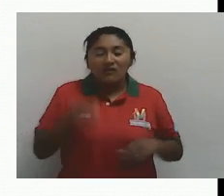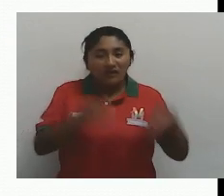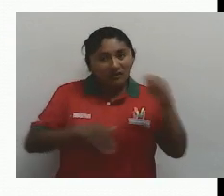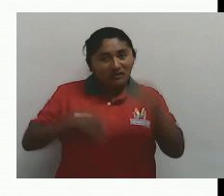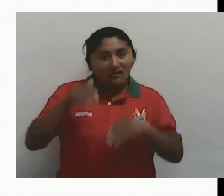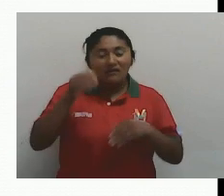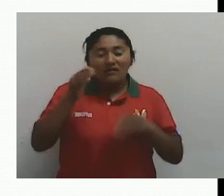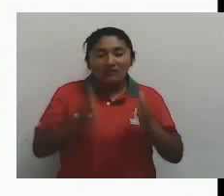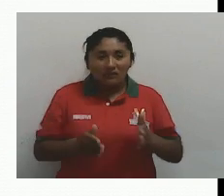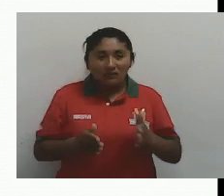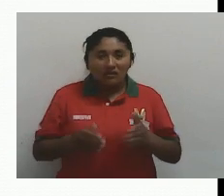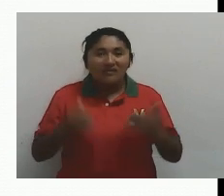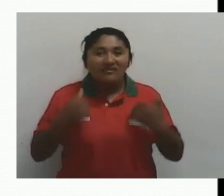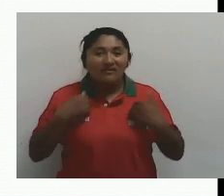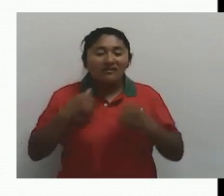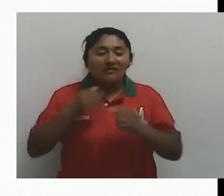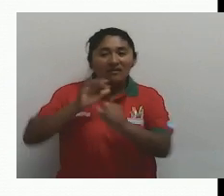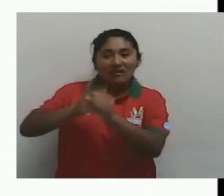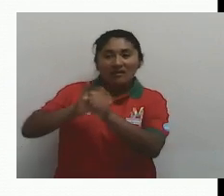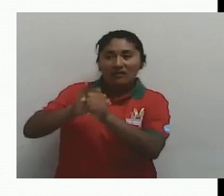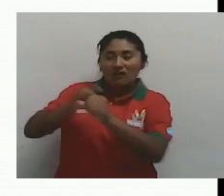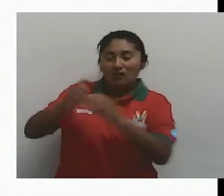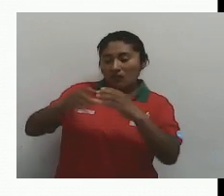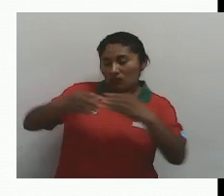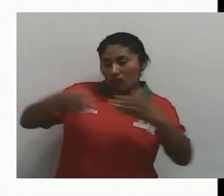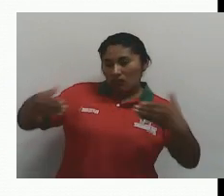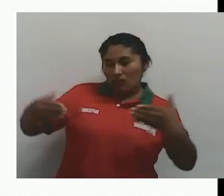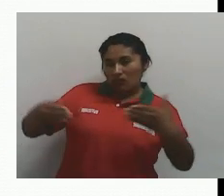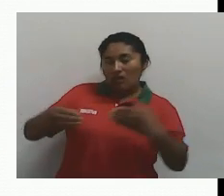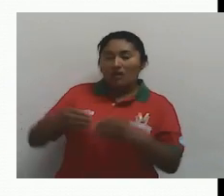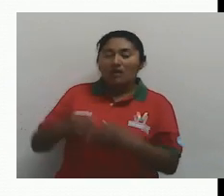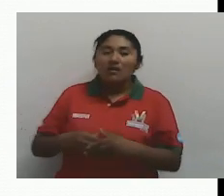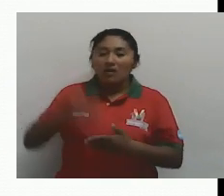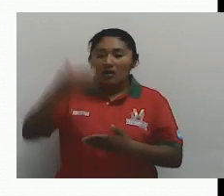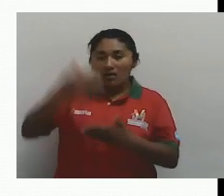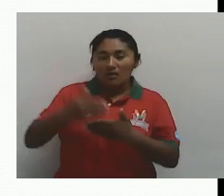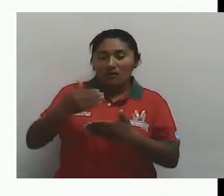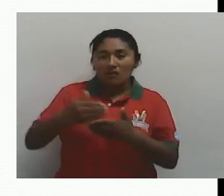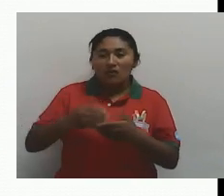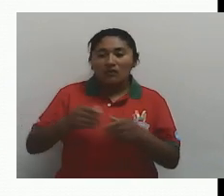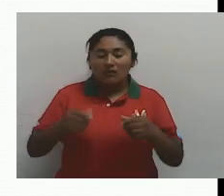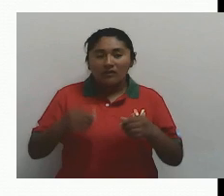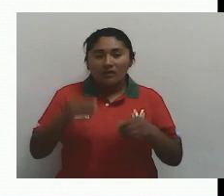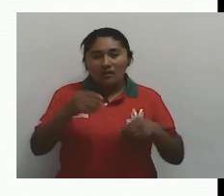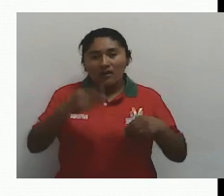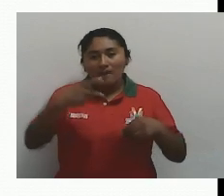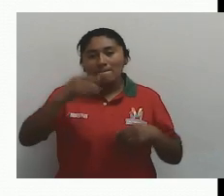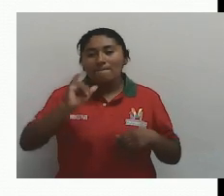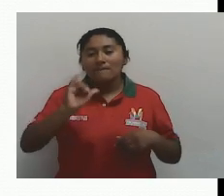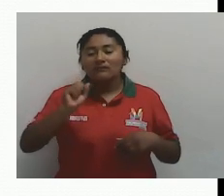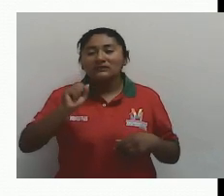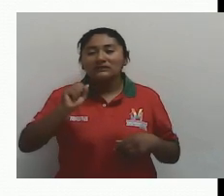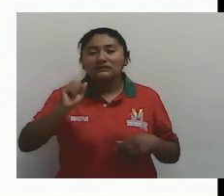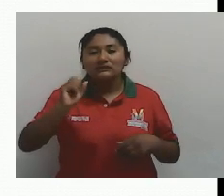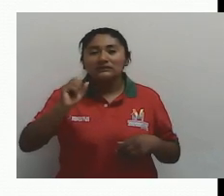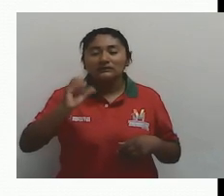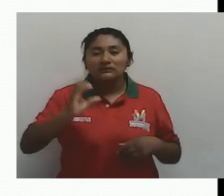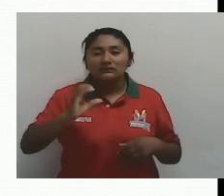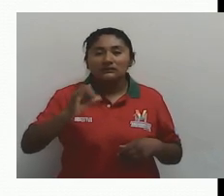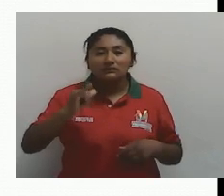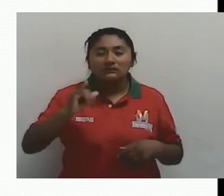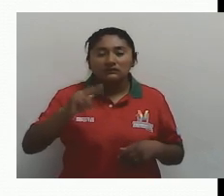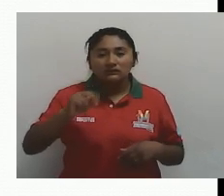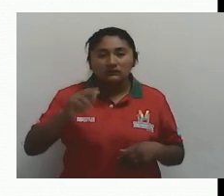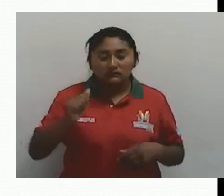veces los jueces, cuando no tienen conocimiento de esta regla, el nadador llega con la cabeza